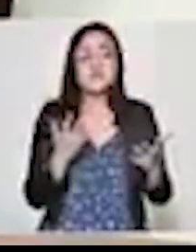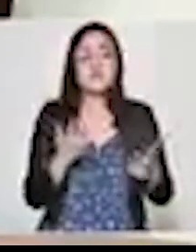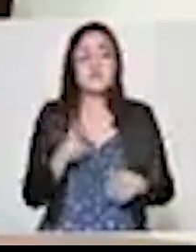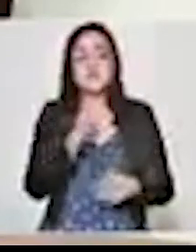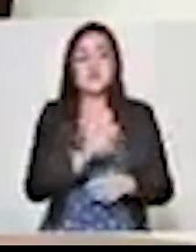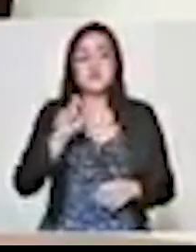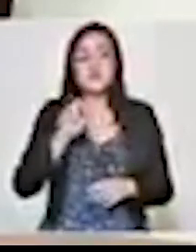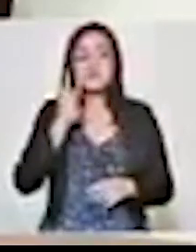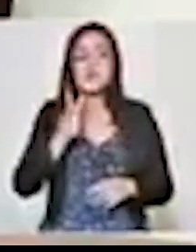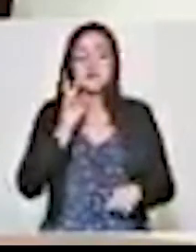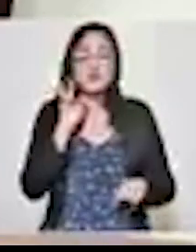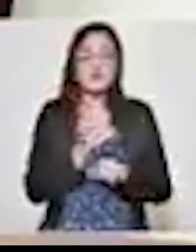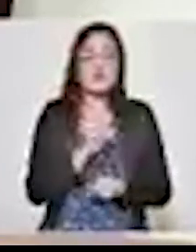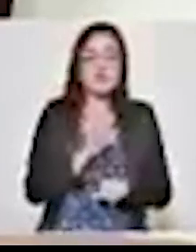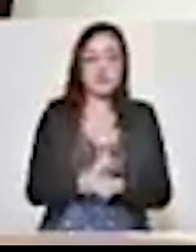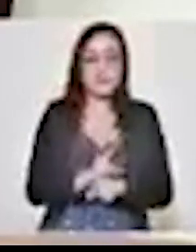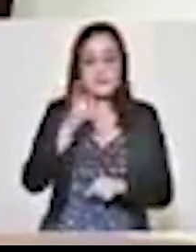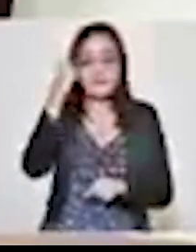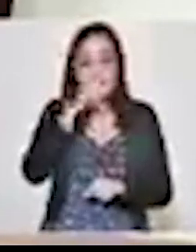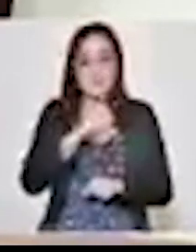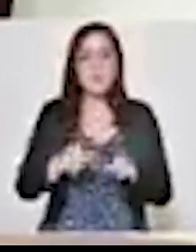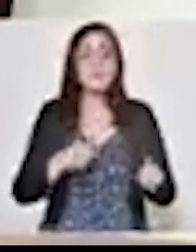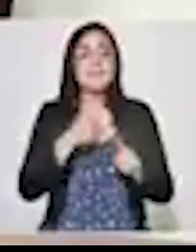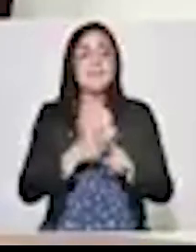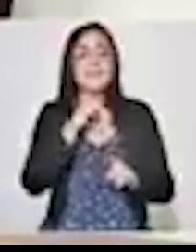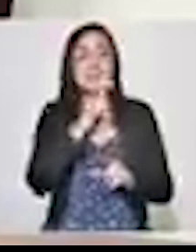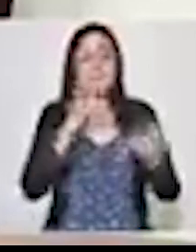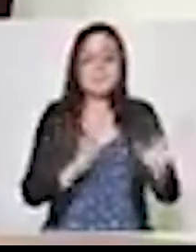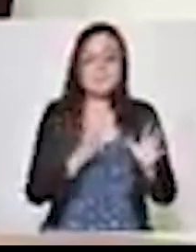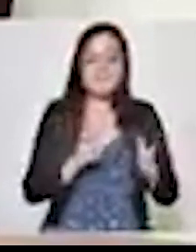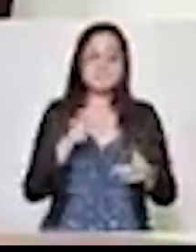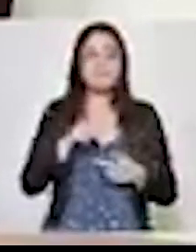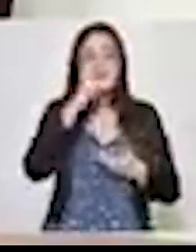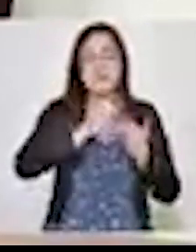cabo 124 supervisiones, a las que se suman las acciones de